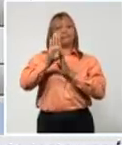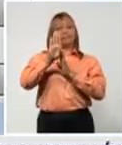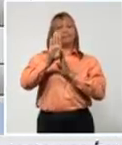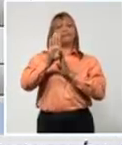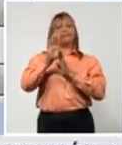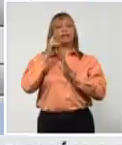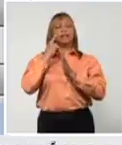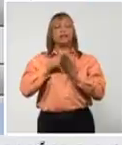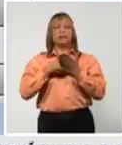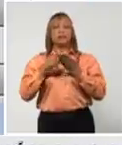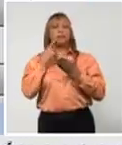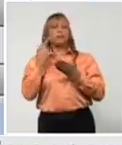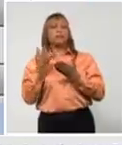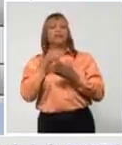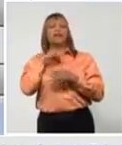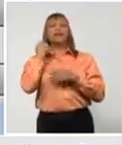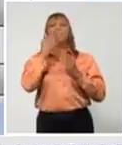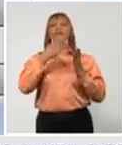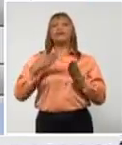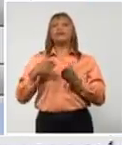semana, fallecen